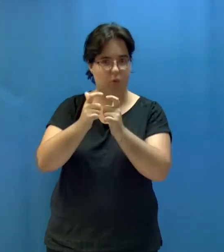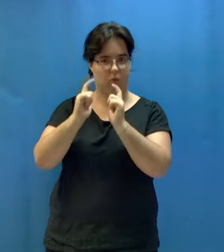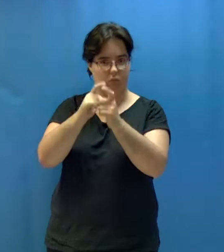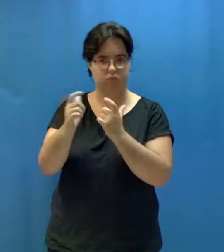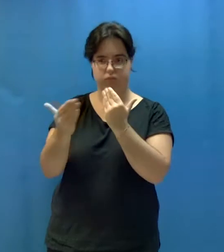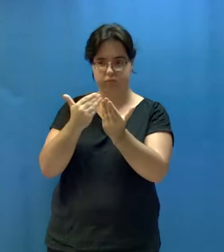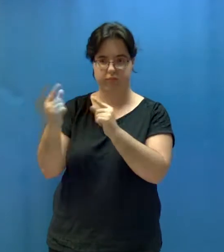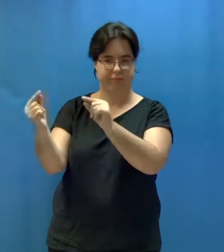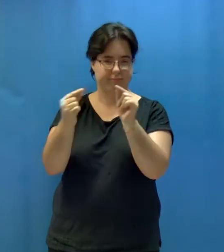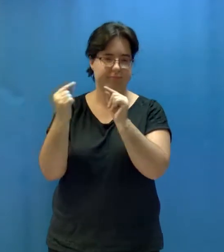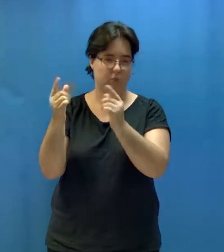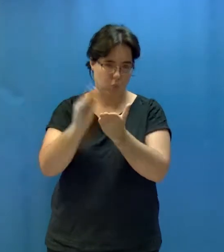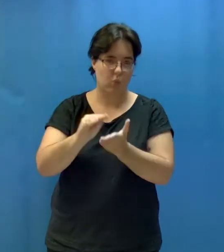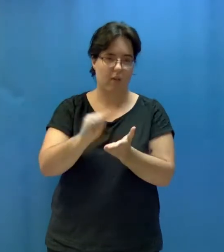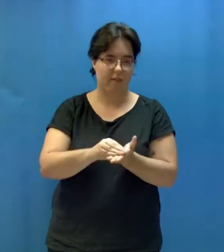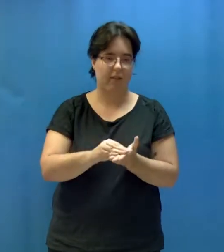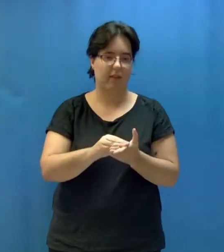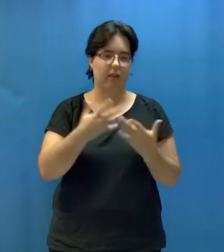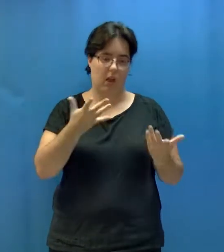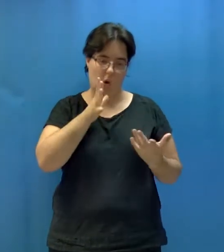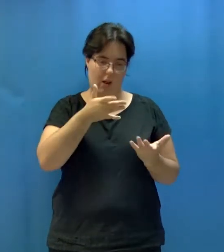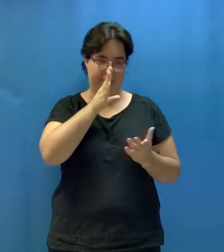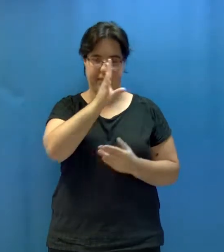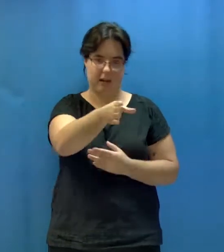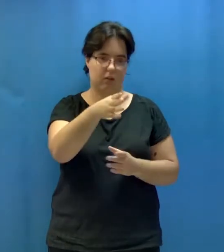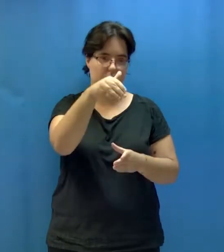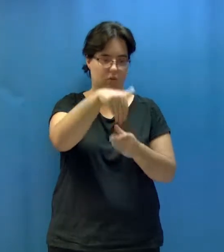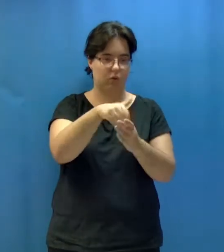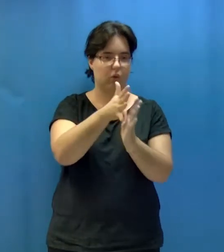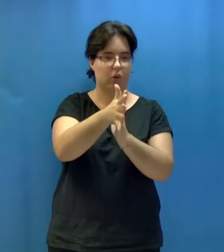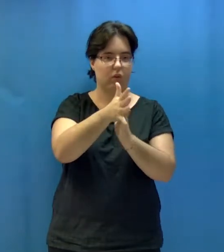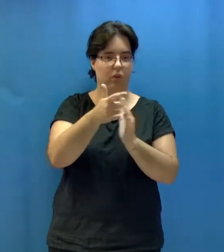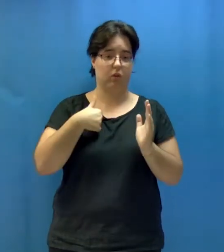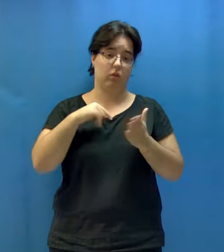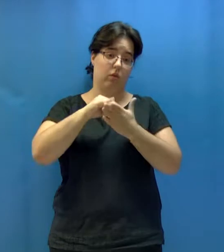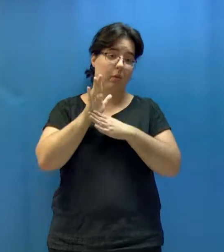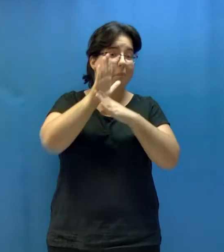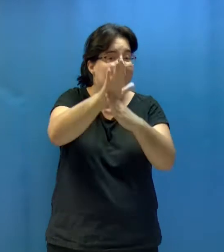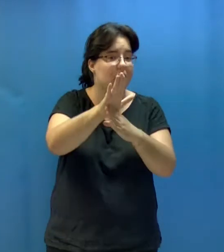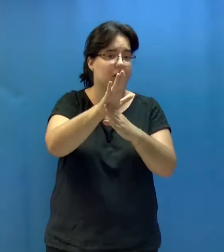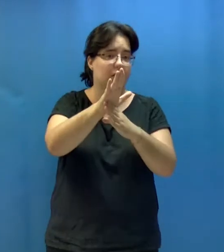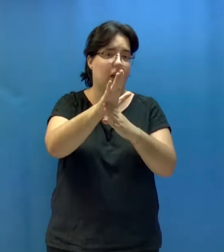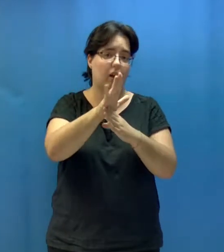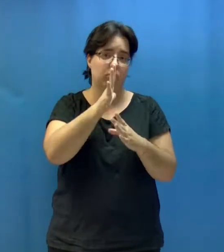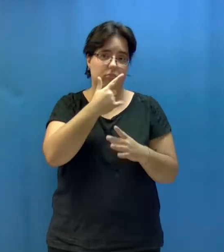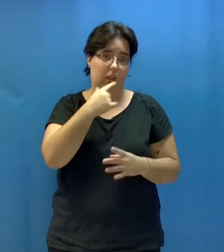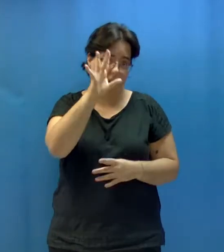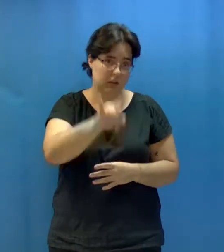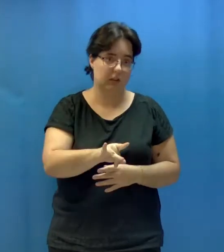y moltes vegades. Y ahora pase directamente ya. Presentemos esta ordenanza y evidentemente votaremos que sí, porque consideremos que